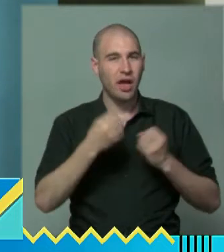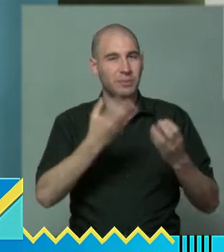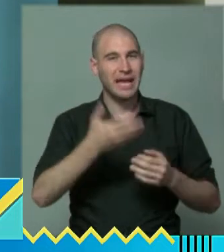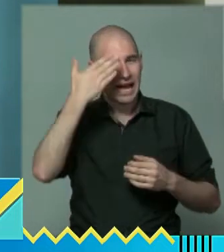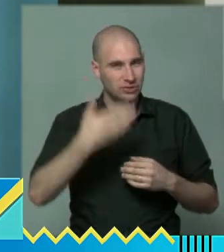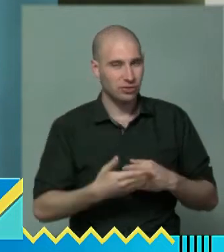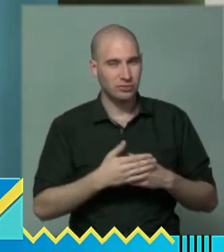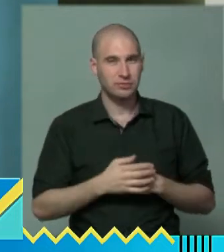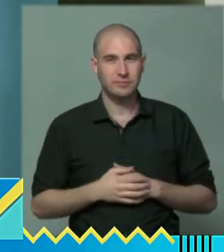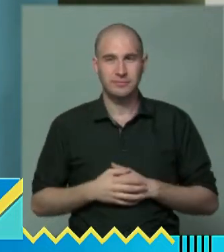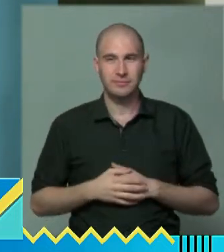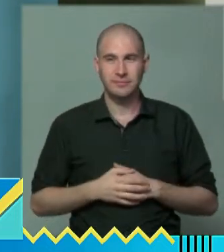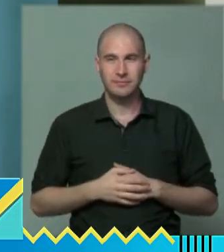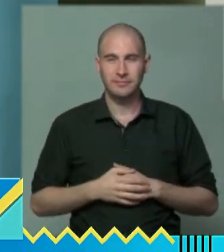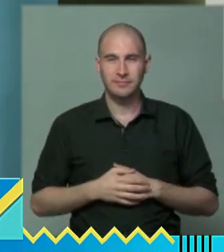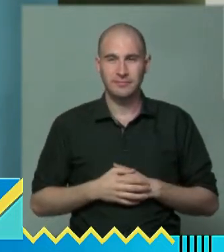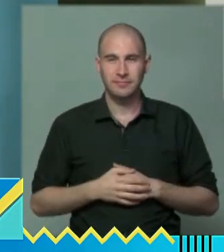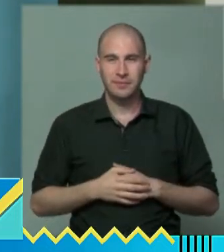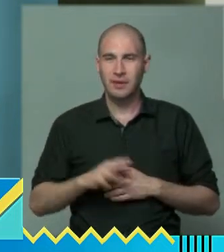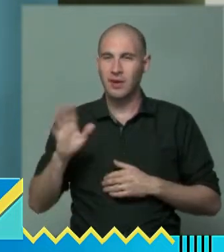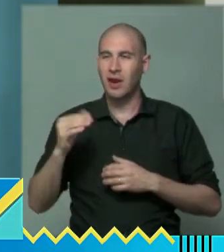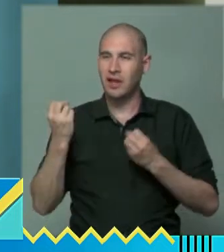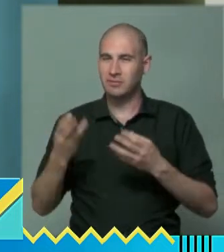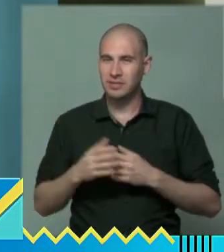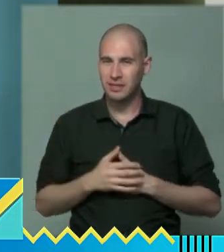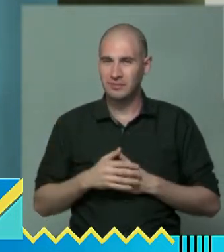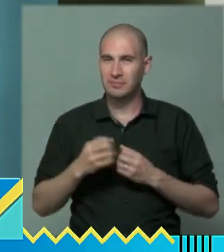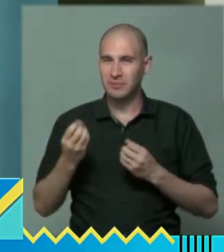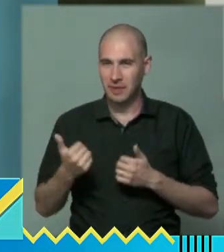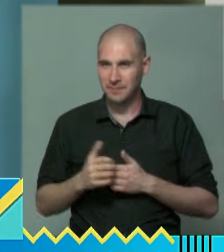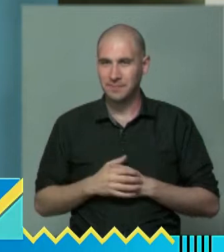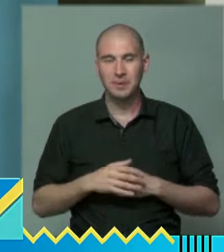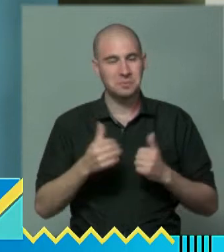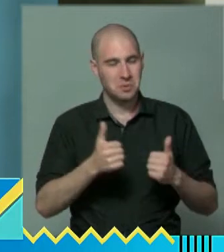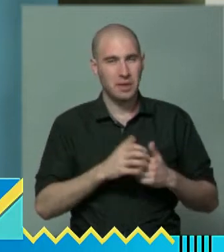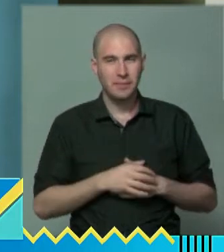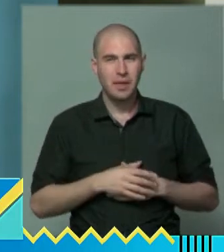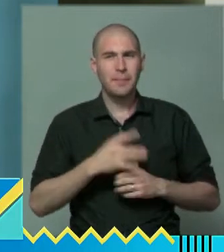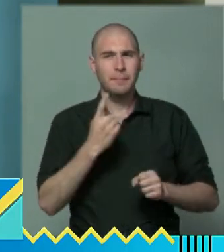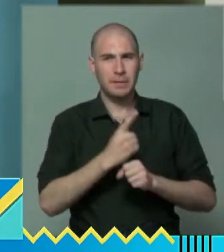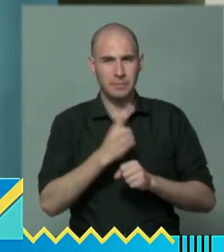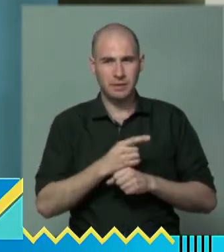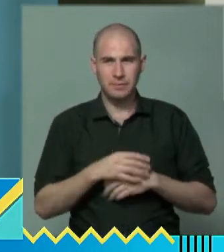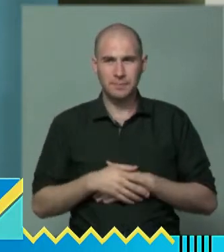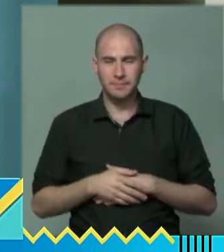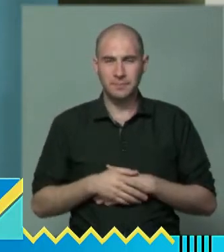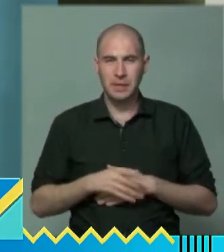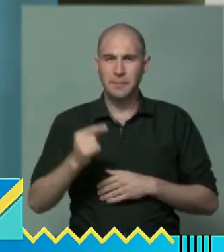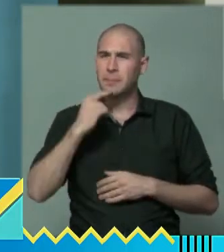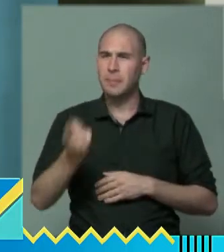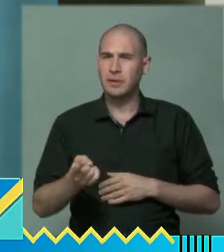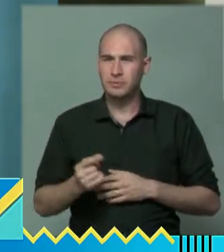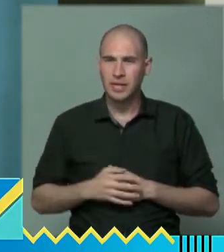saluda Gastón Lucero. Hola, ¿qué tal, Gastón? ¿Cómo estás? Bien, muy bien. Primero, comenzar